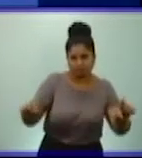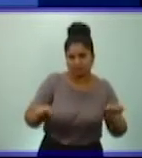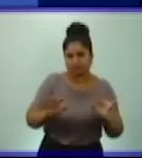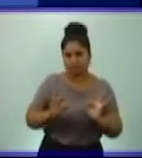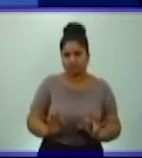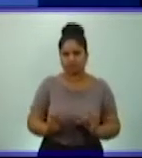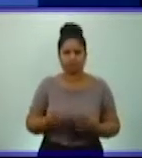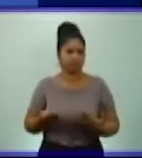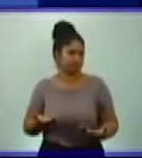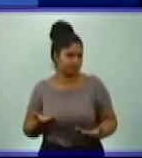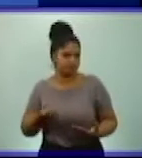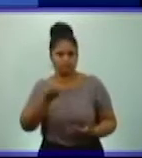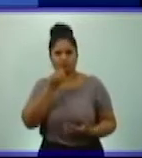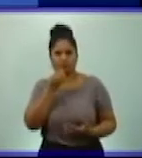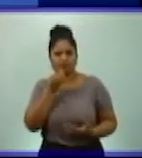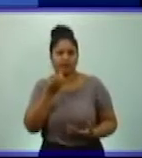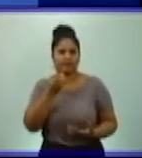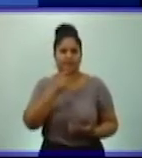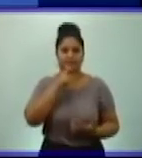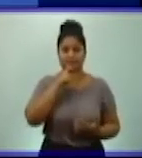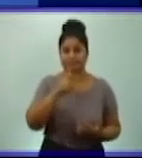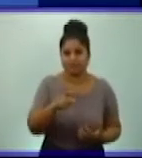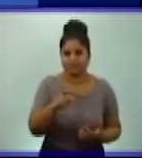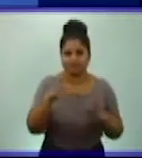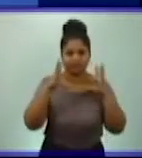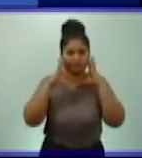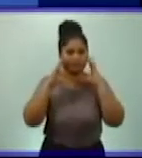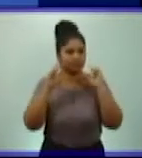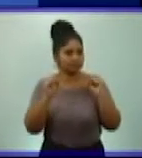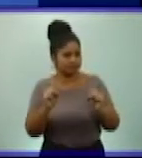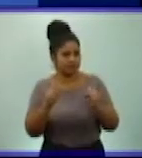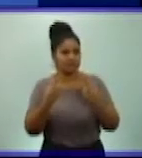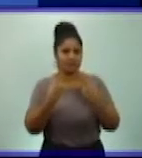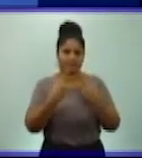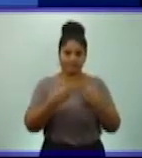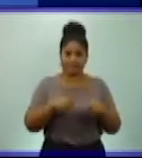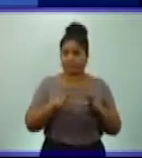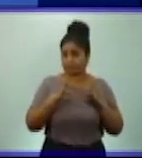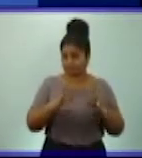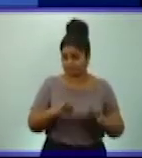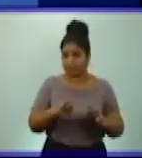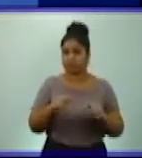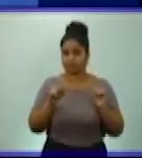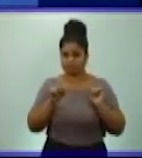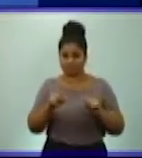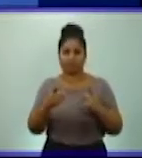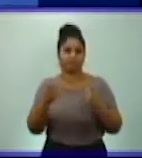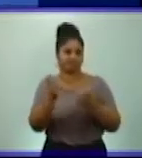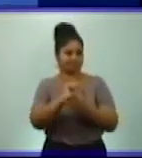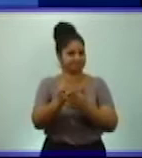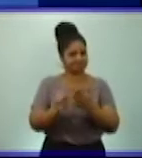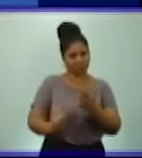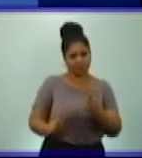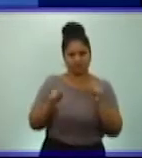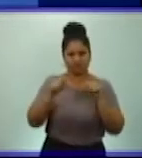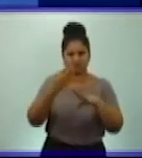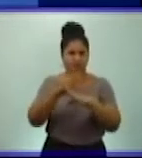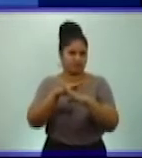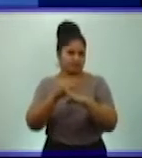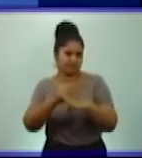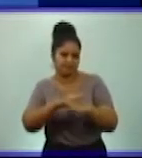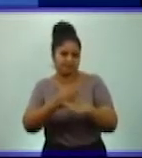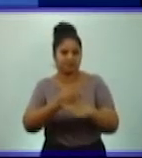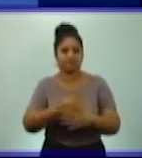esto de la prosificación o reordenamiento, diríamos